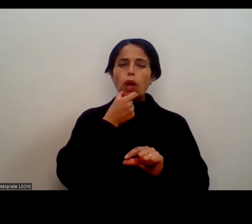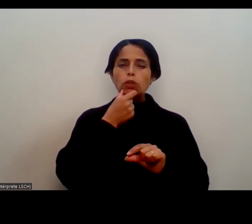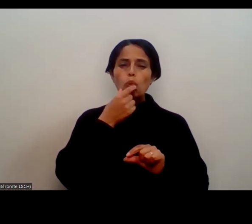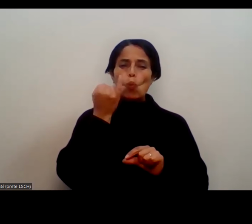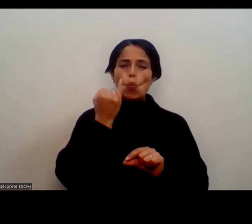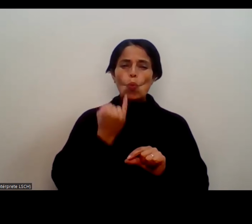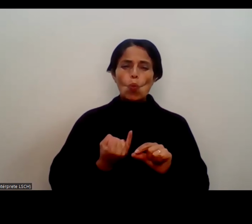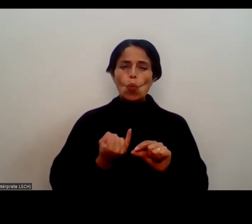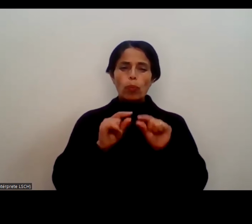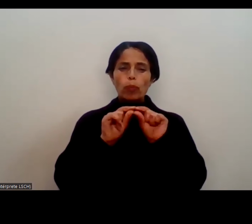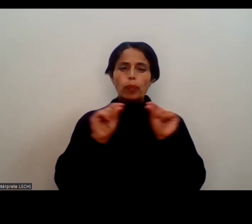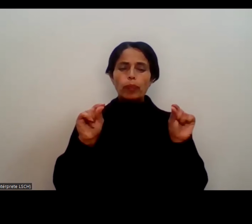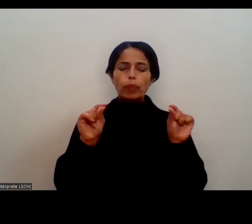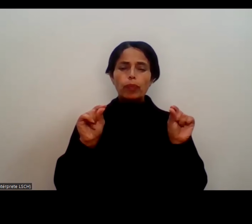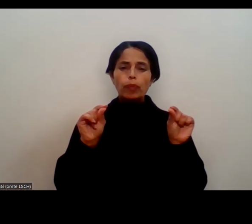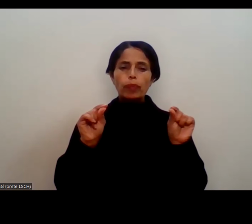que presentan unas